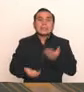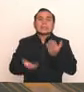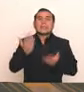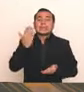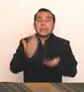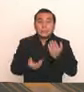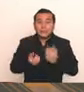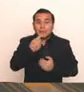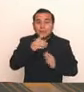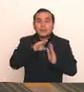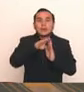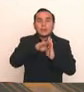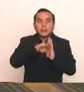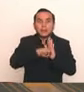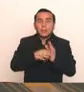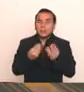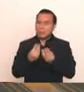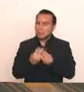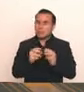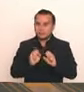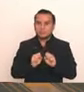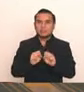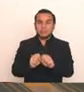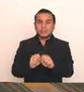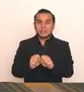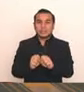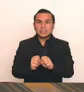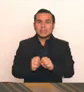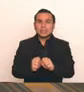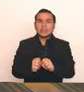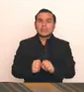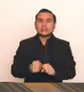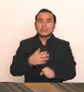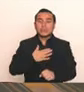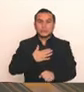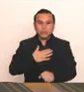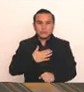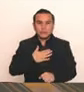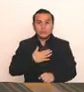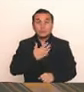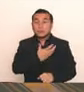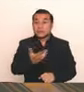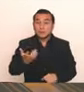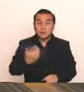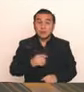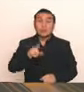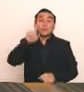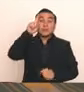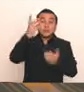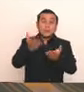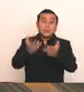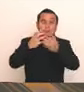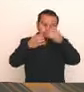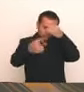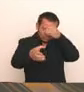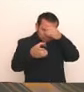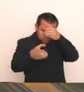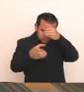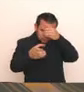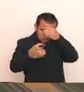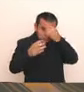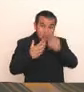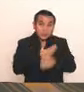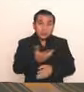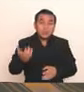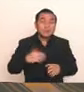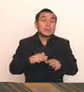tratamiento que baje la mortandad estoy seguro que nuestros científicos con la ayuda de dios van a encontrar algo que